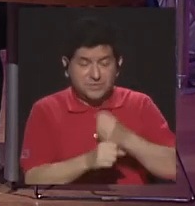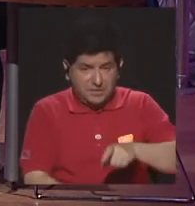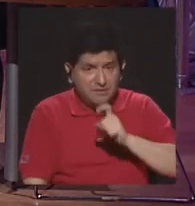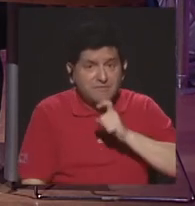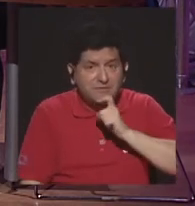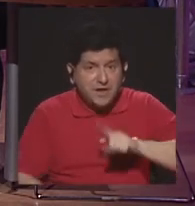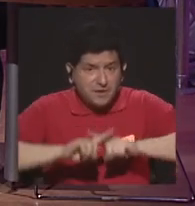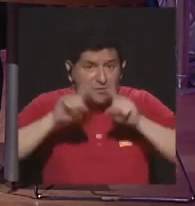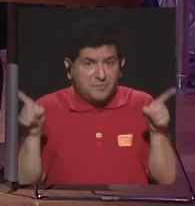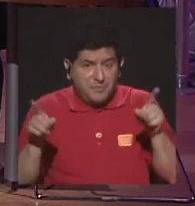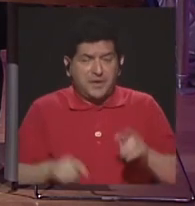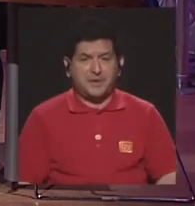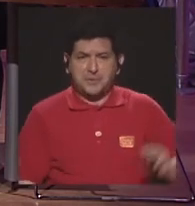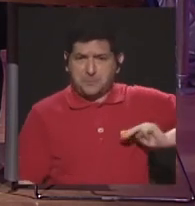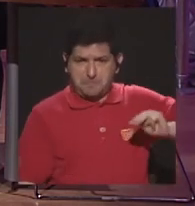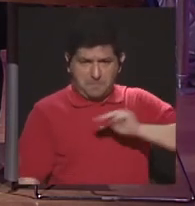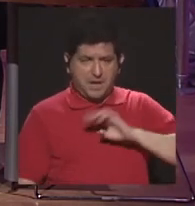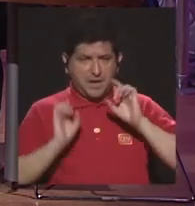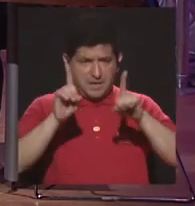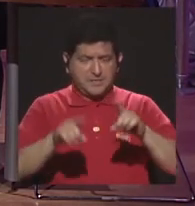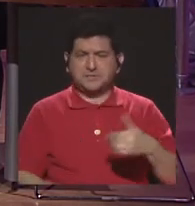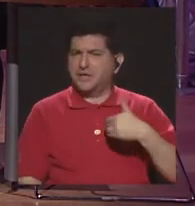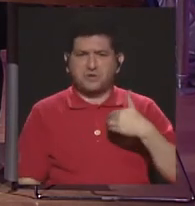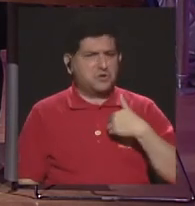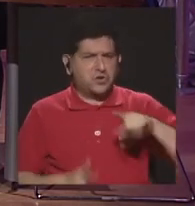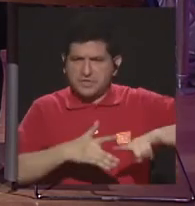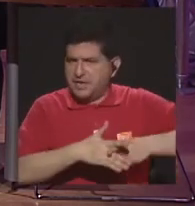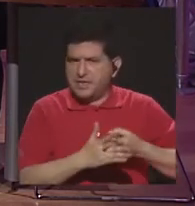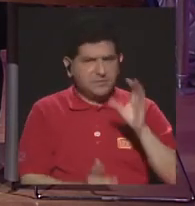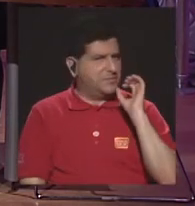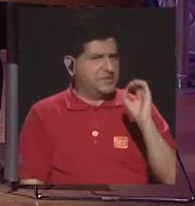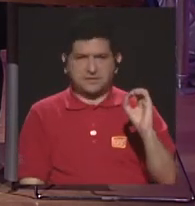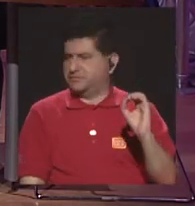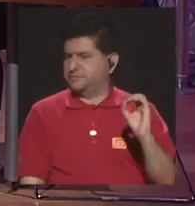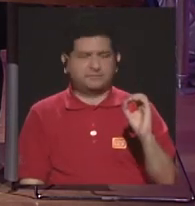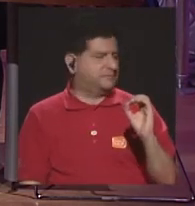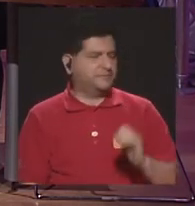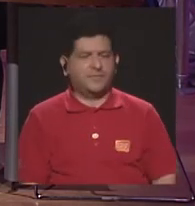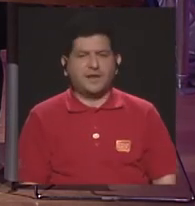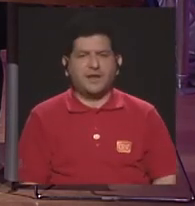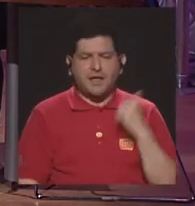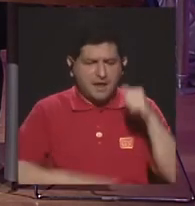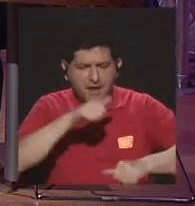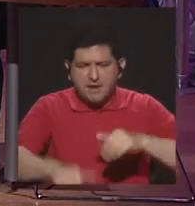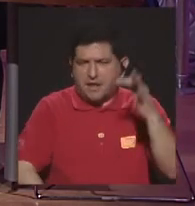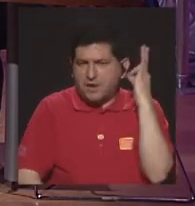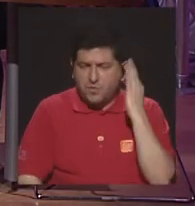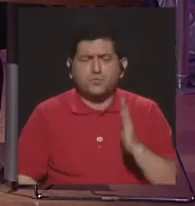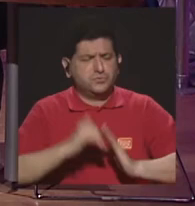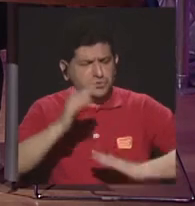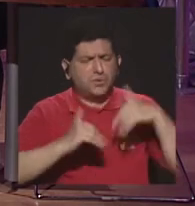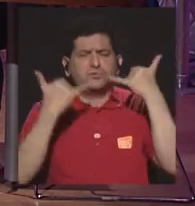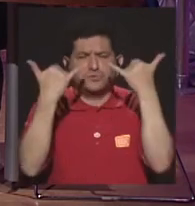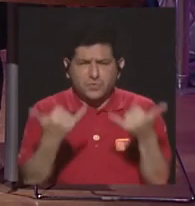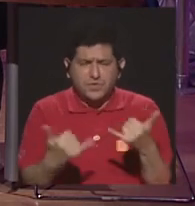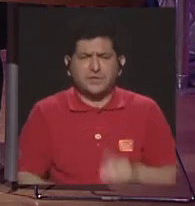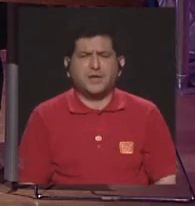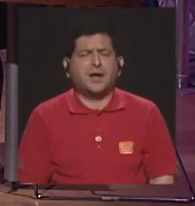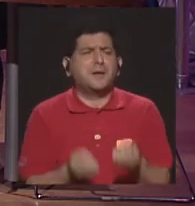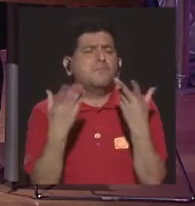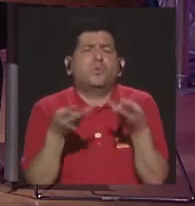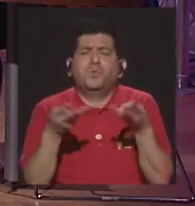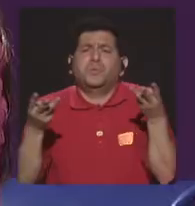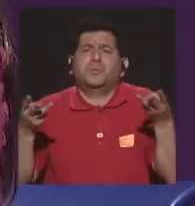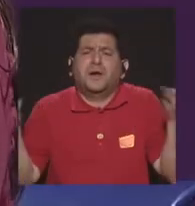que los ministerios de educación no tendrían que partir de cero. Es decir, el feminismo ha construido suficientes, demasiados